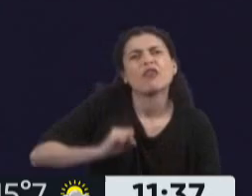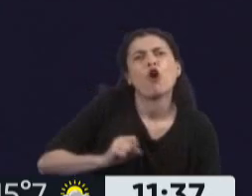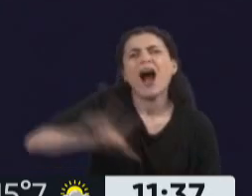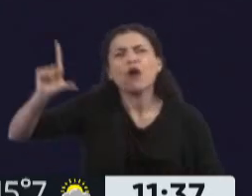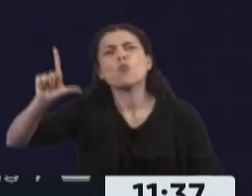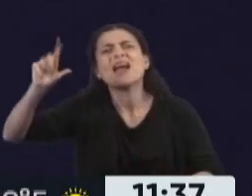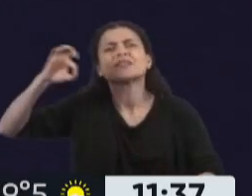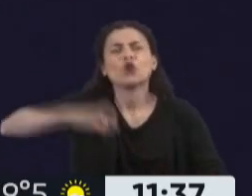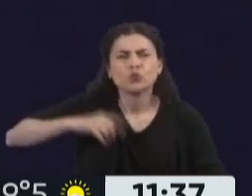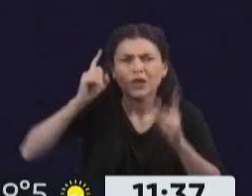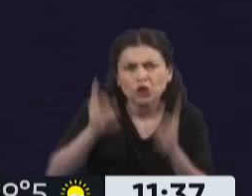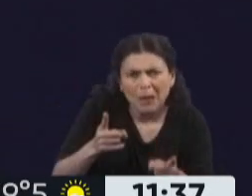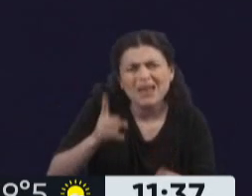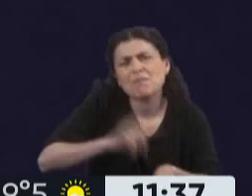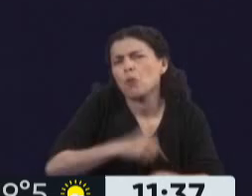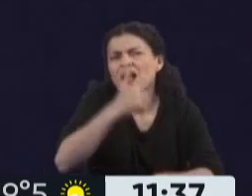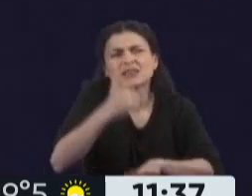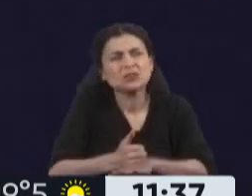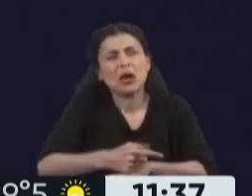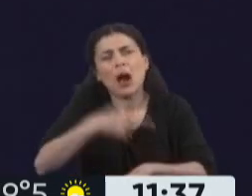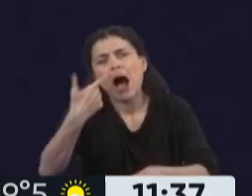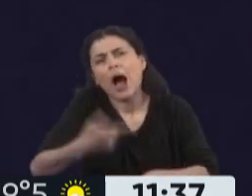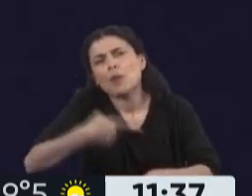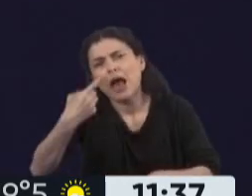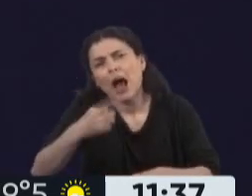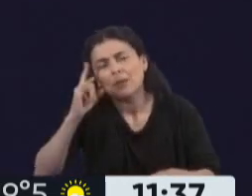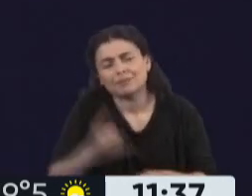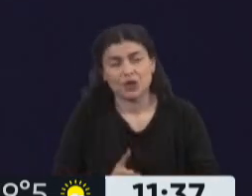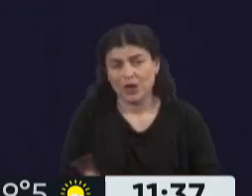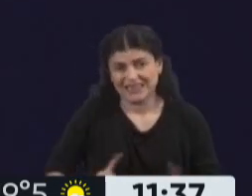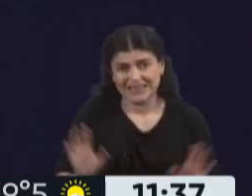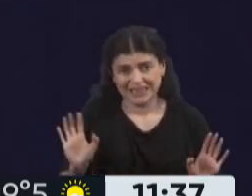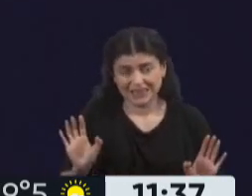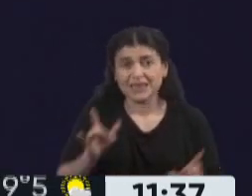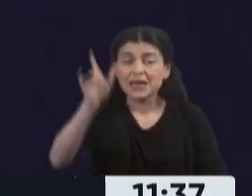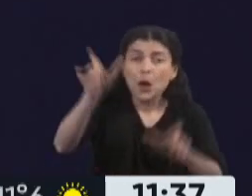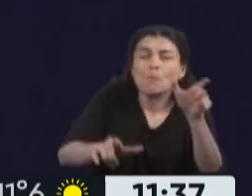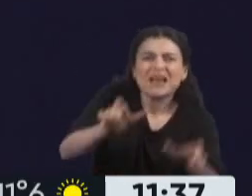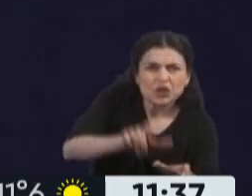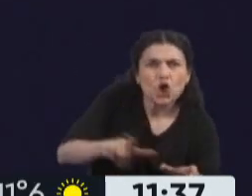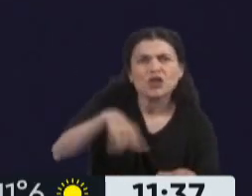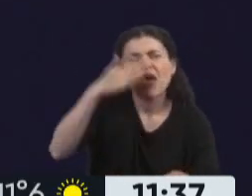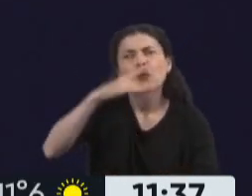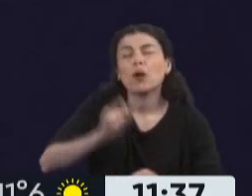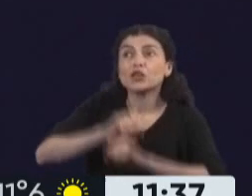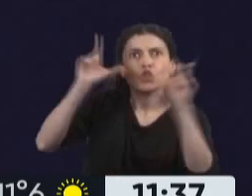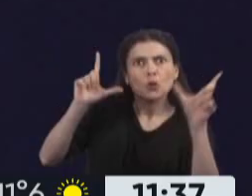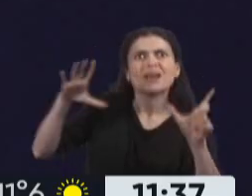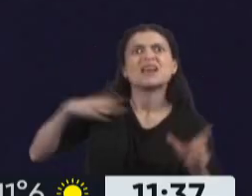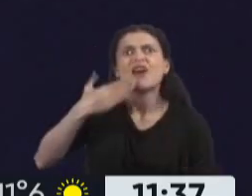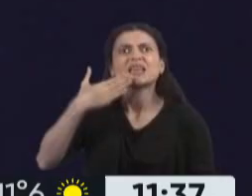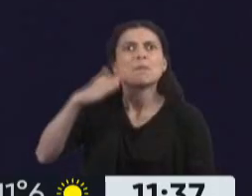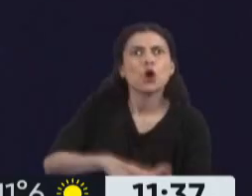más. Pero a uno de ningún candidato le sorprendía el incumplimiento de lo que se decía en campaña, porque